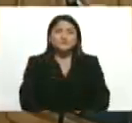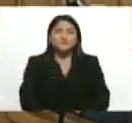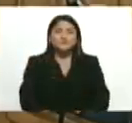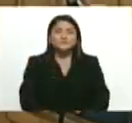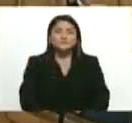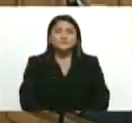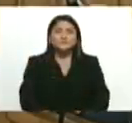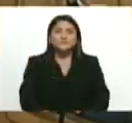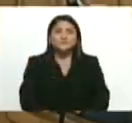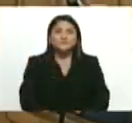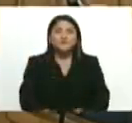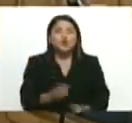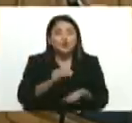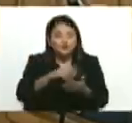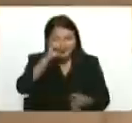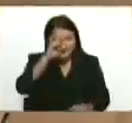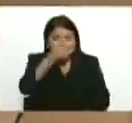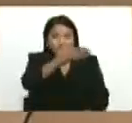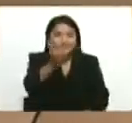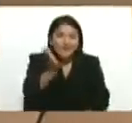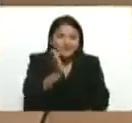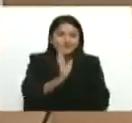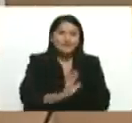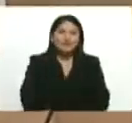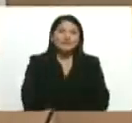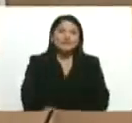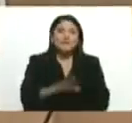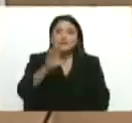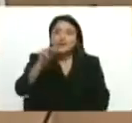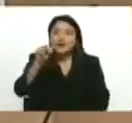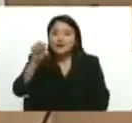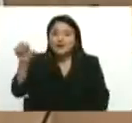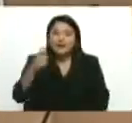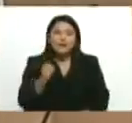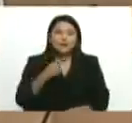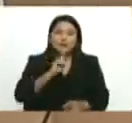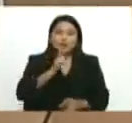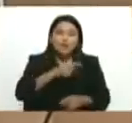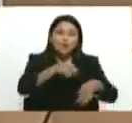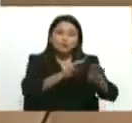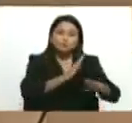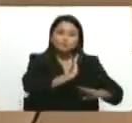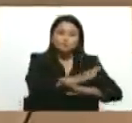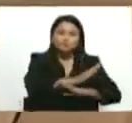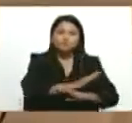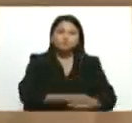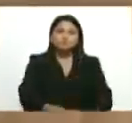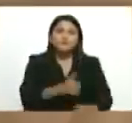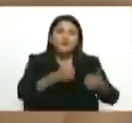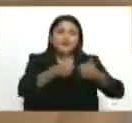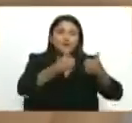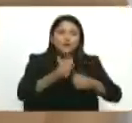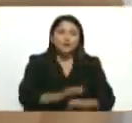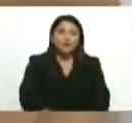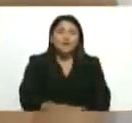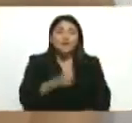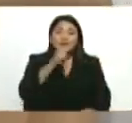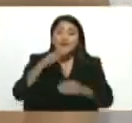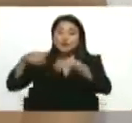No les voy a hablar de imbéciles. ¡Imbéciles! El CNE no inhabilita candidatos, los inhabilitan otros órdenes del poder